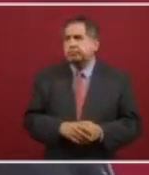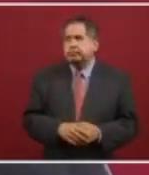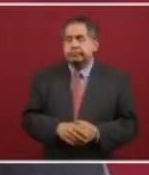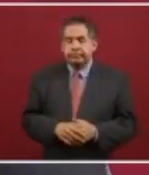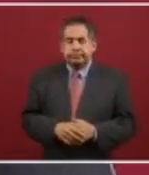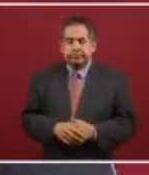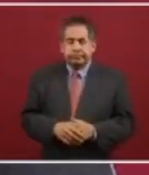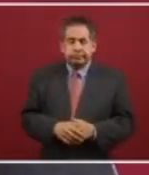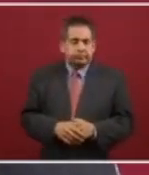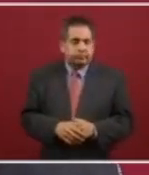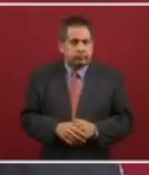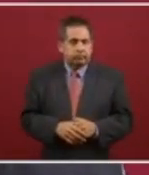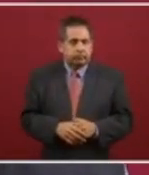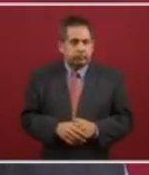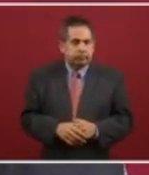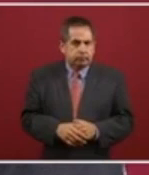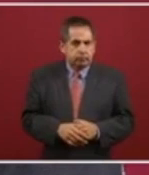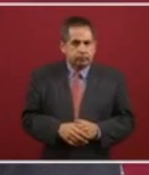haya un